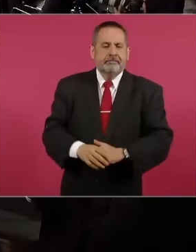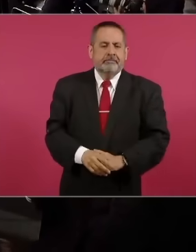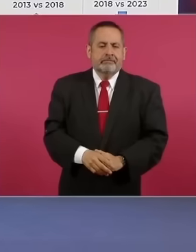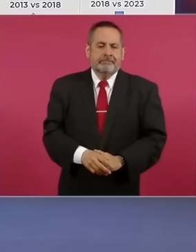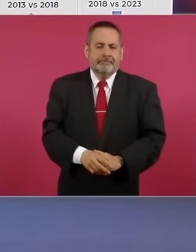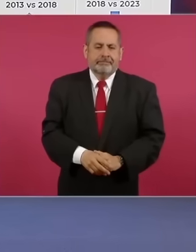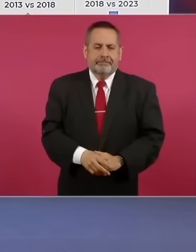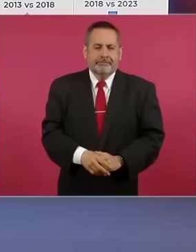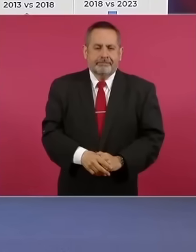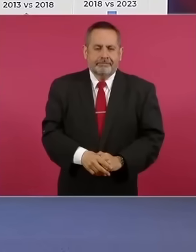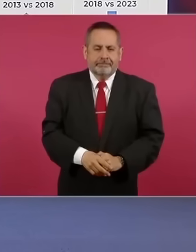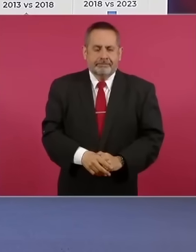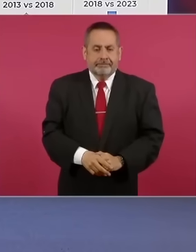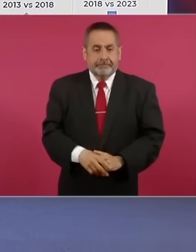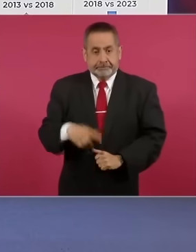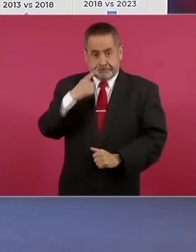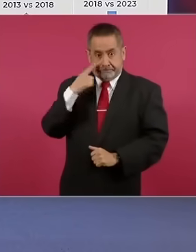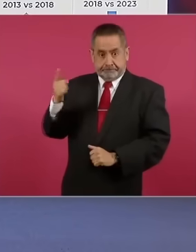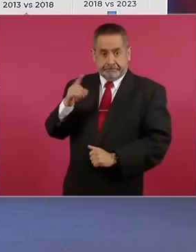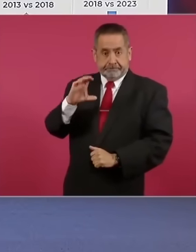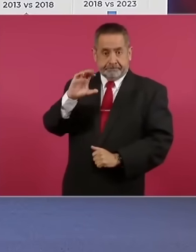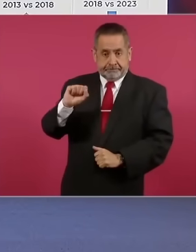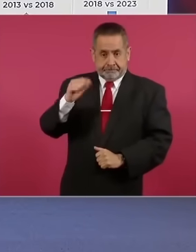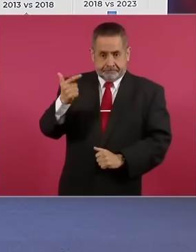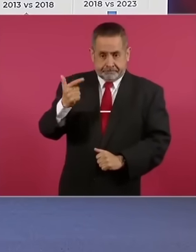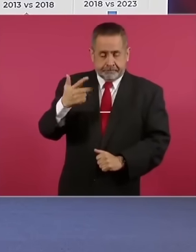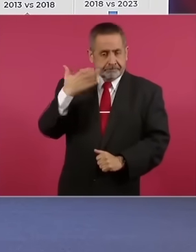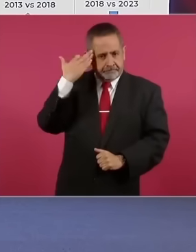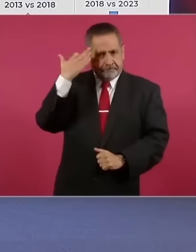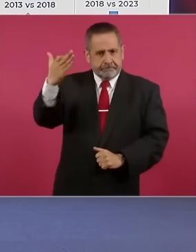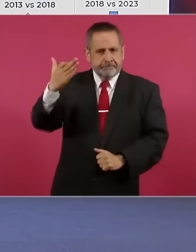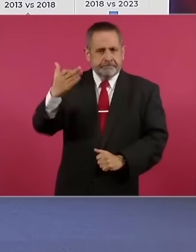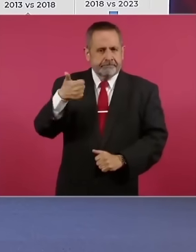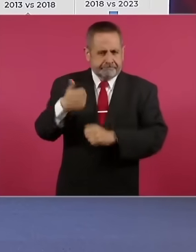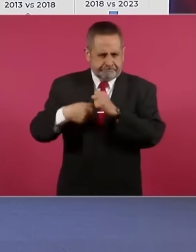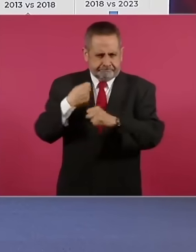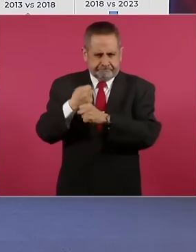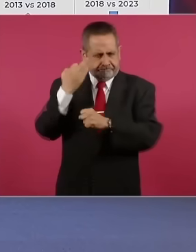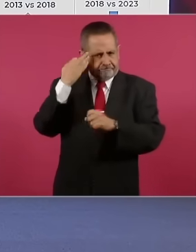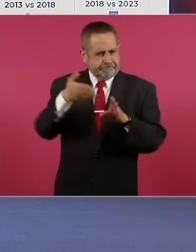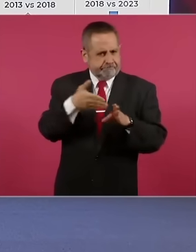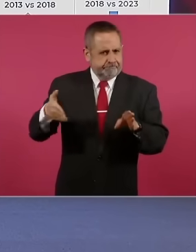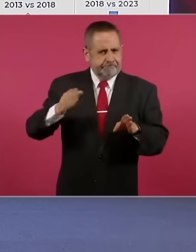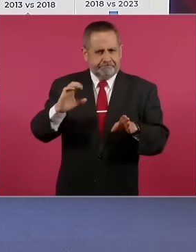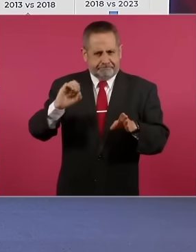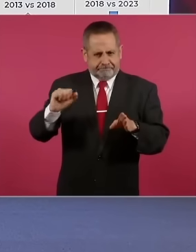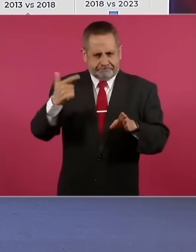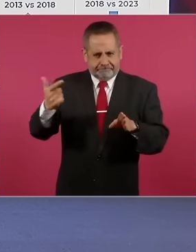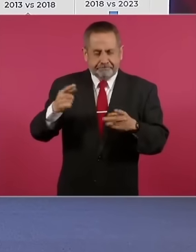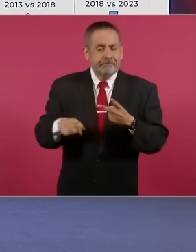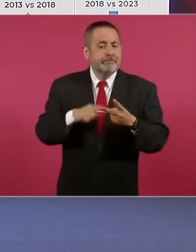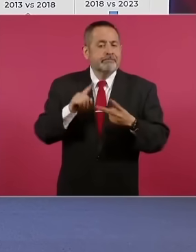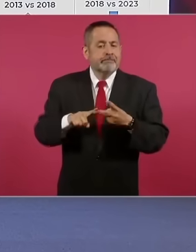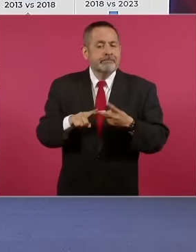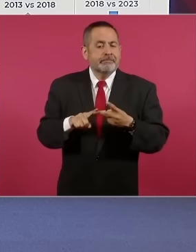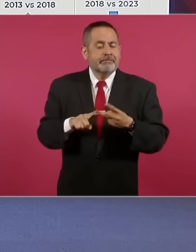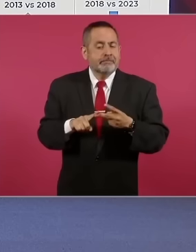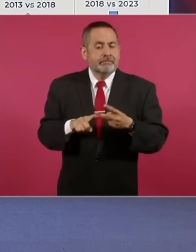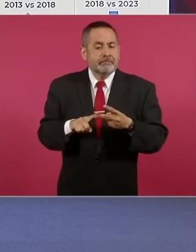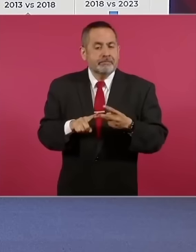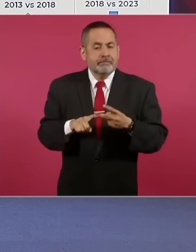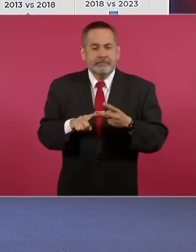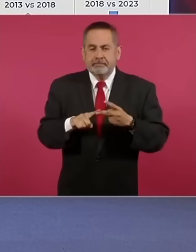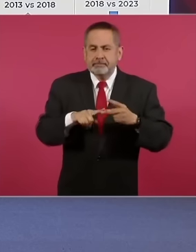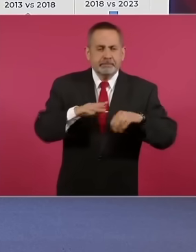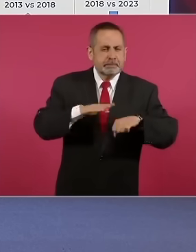esto es Salinas, este es el sexenio de Salinas, hubo un aumento